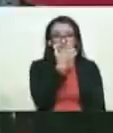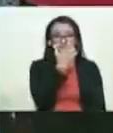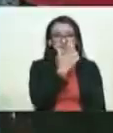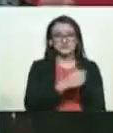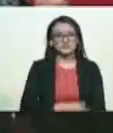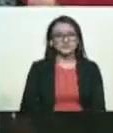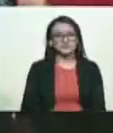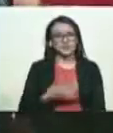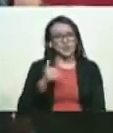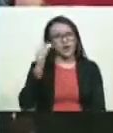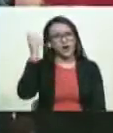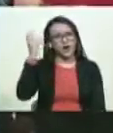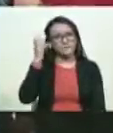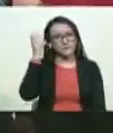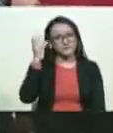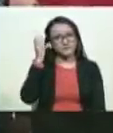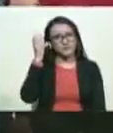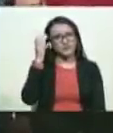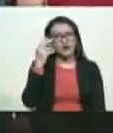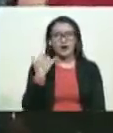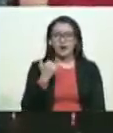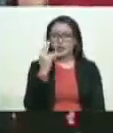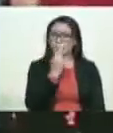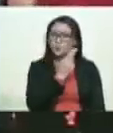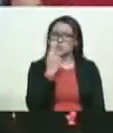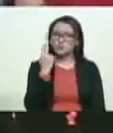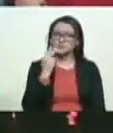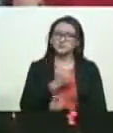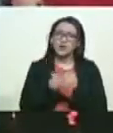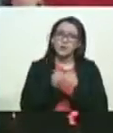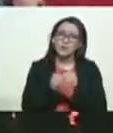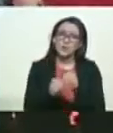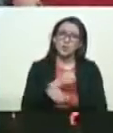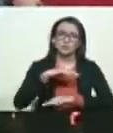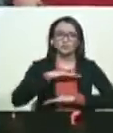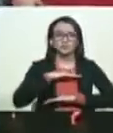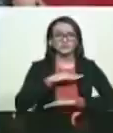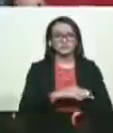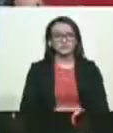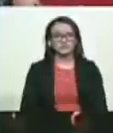tengo la capacidad el compromiso el amor suficiente